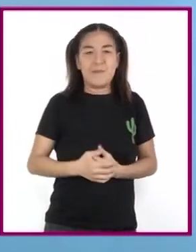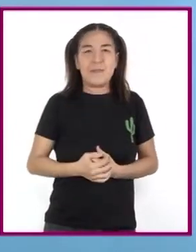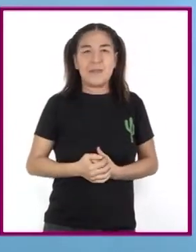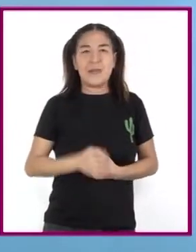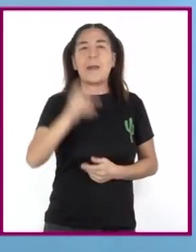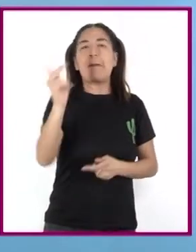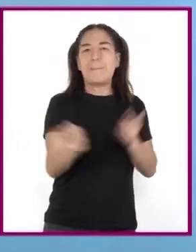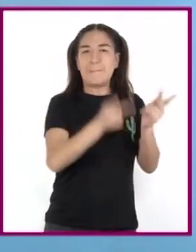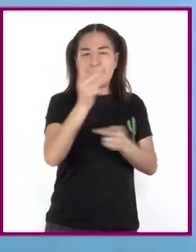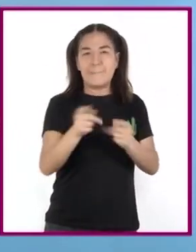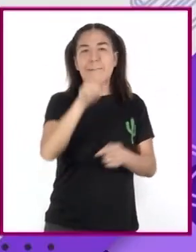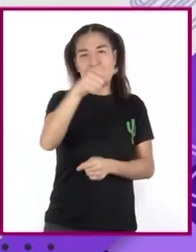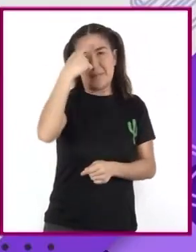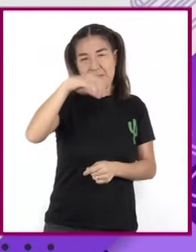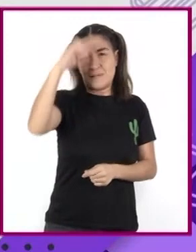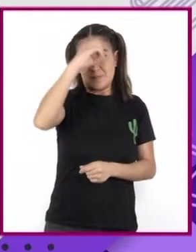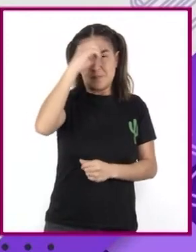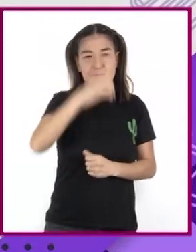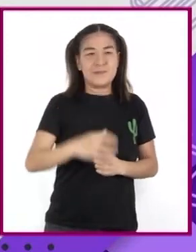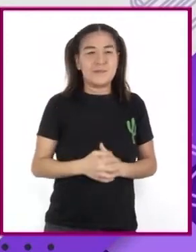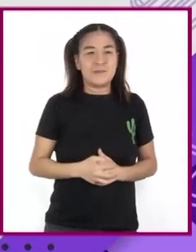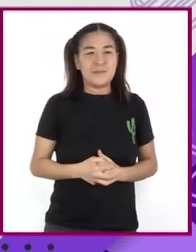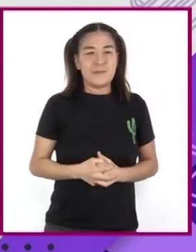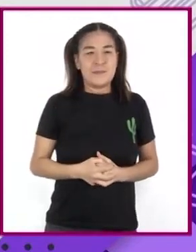siguiente cuestionario de opinión.